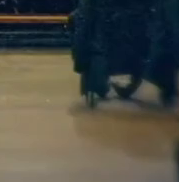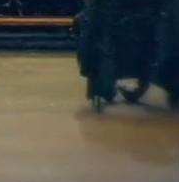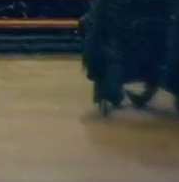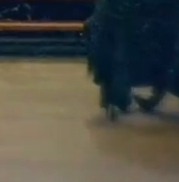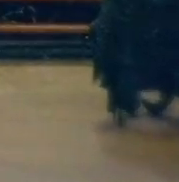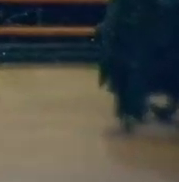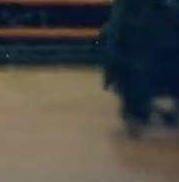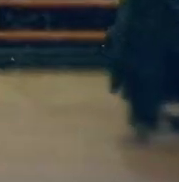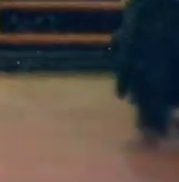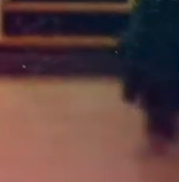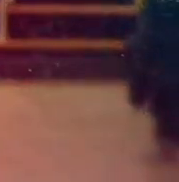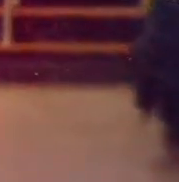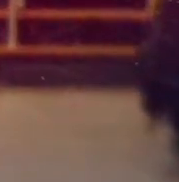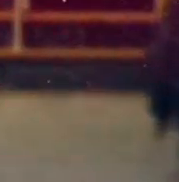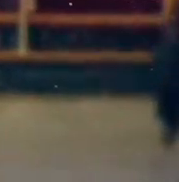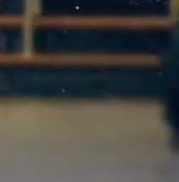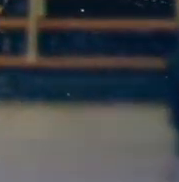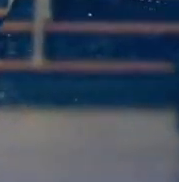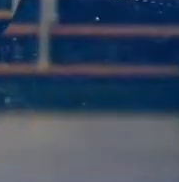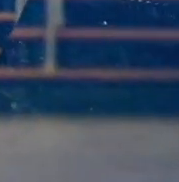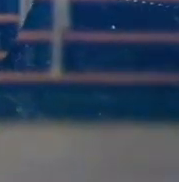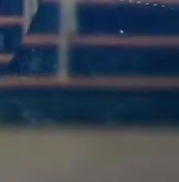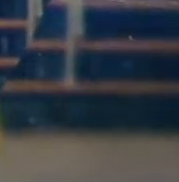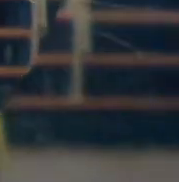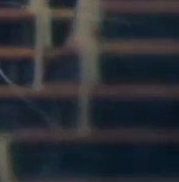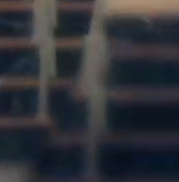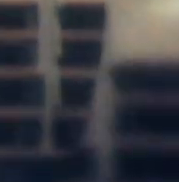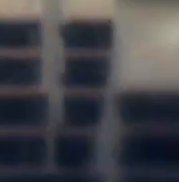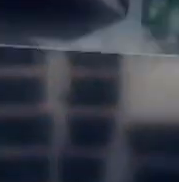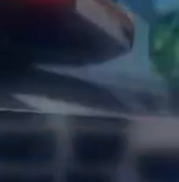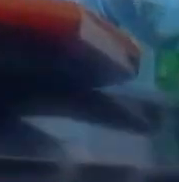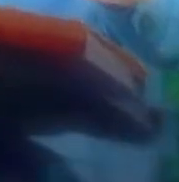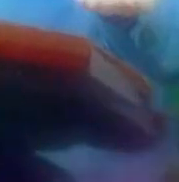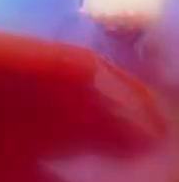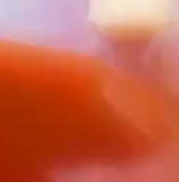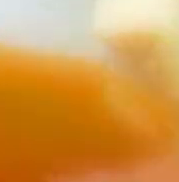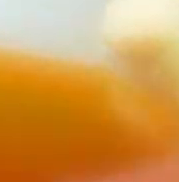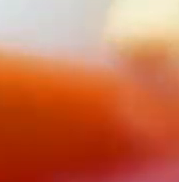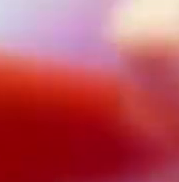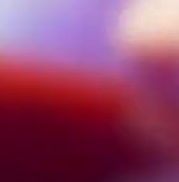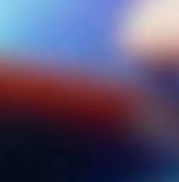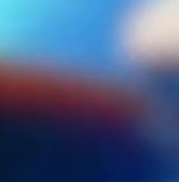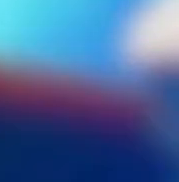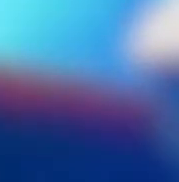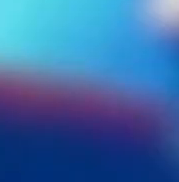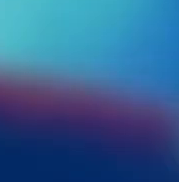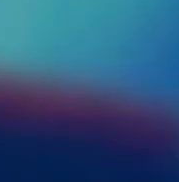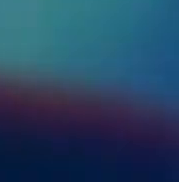desde el Auditorio de Iglesia de Cristo Ebenezer Zona 5 en la ciudad de Guatemala.